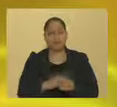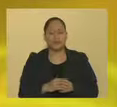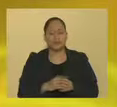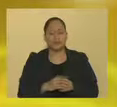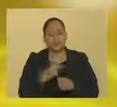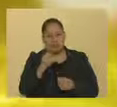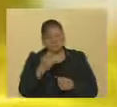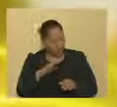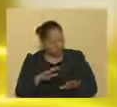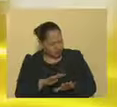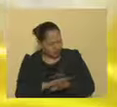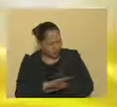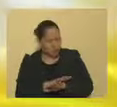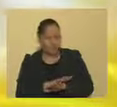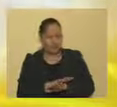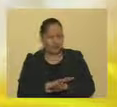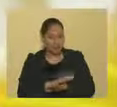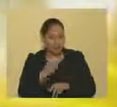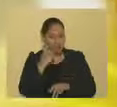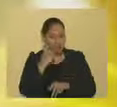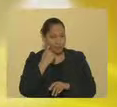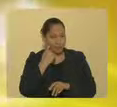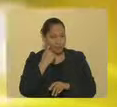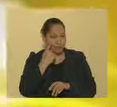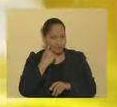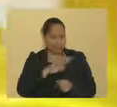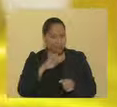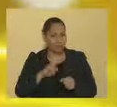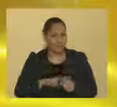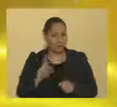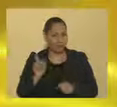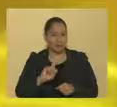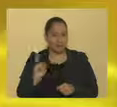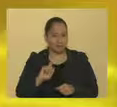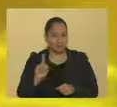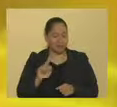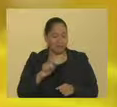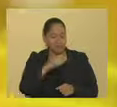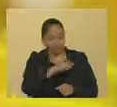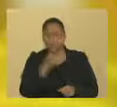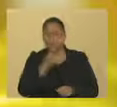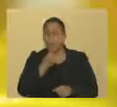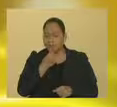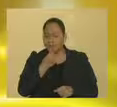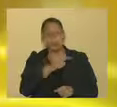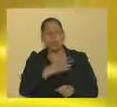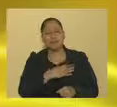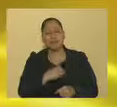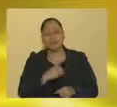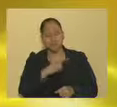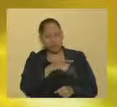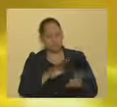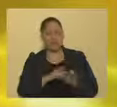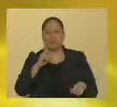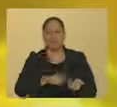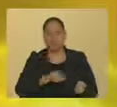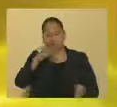ver todos estos cambios, ojo, no es normal. No es que mi hijo o mi hija sean